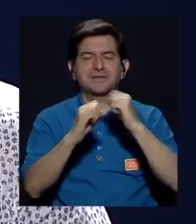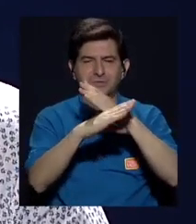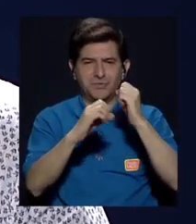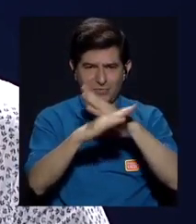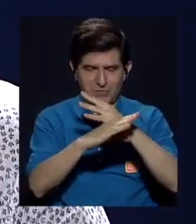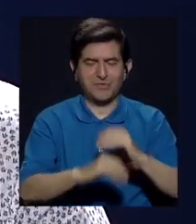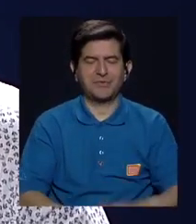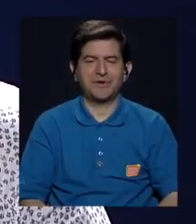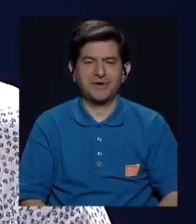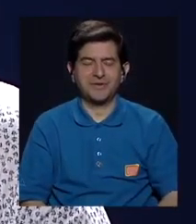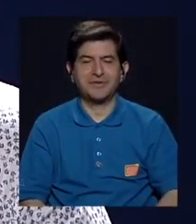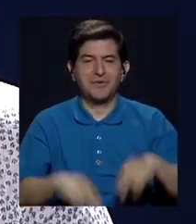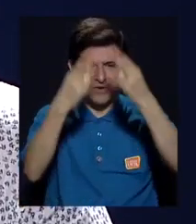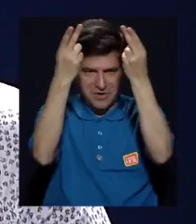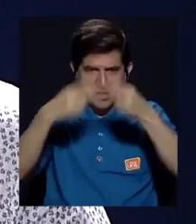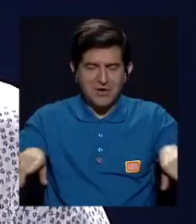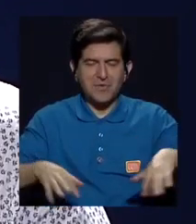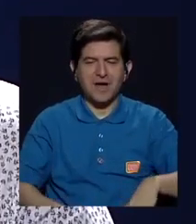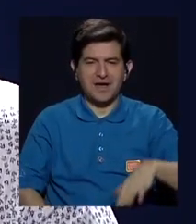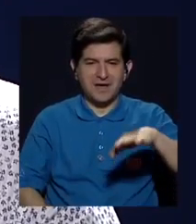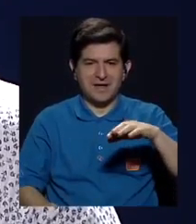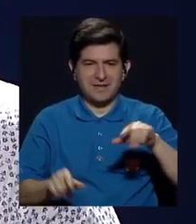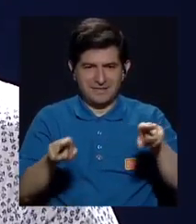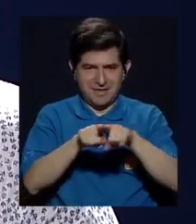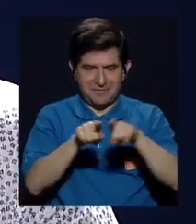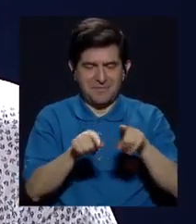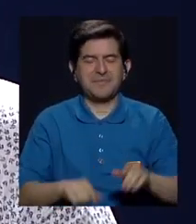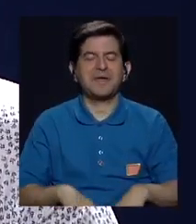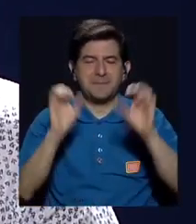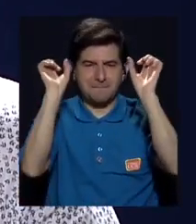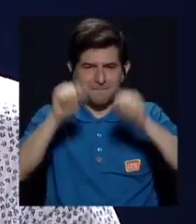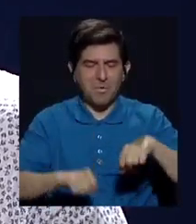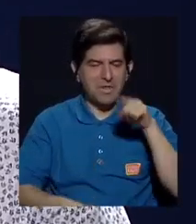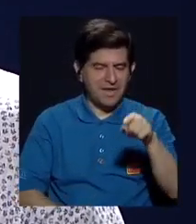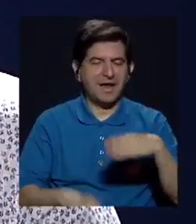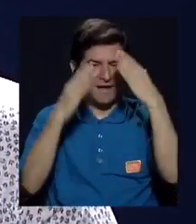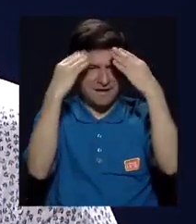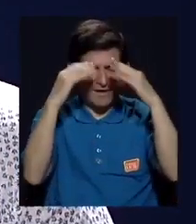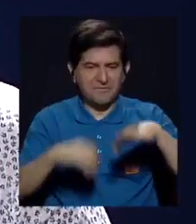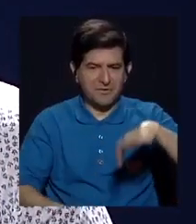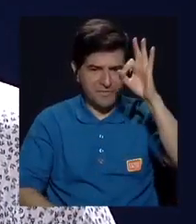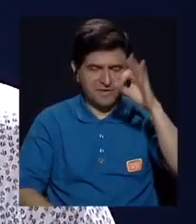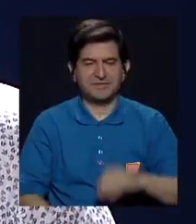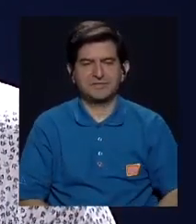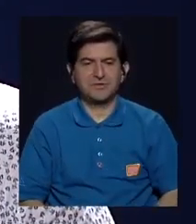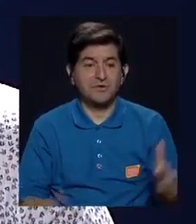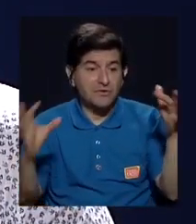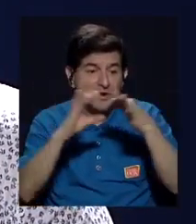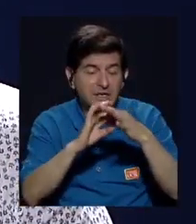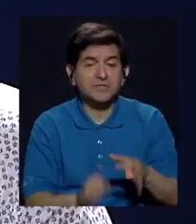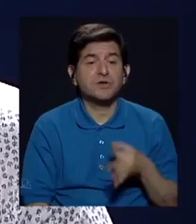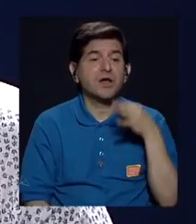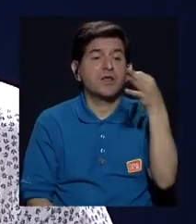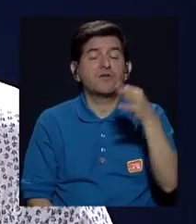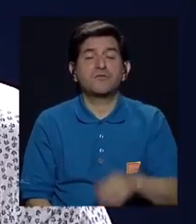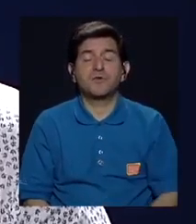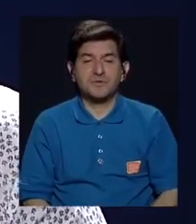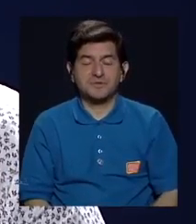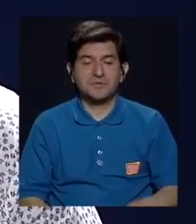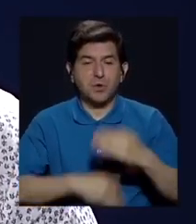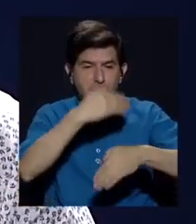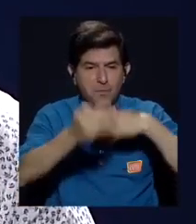artesmusicales.ucr.ac.cr, la página principal de la Escuela de Artes Musicales. Ahí habría información sobre las próximas